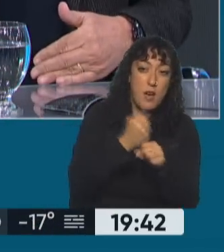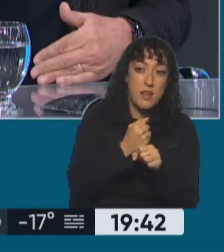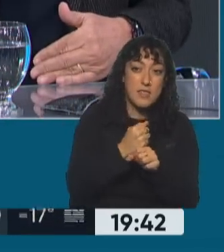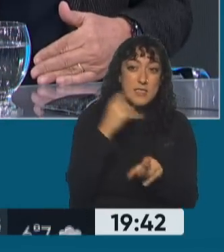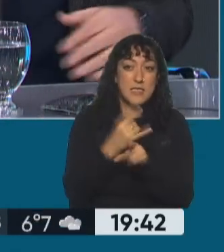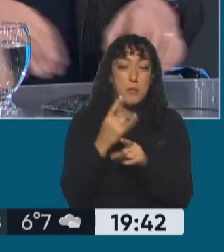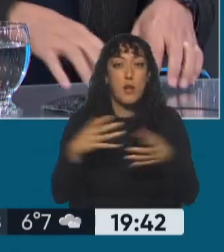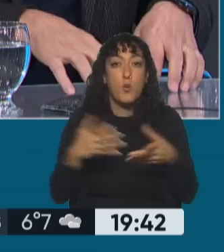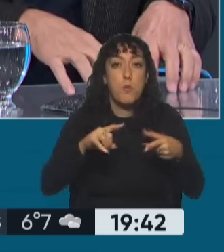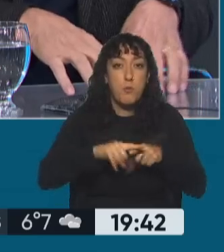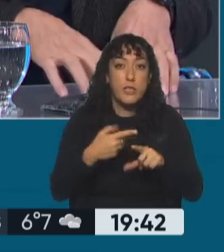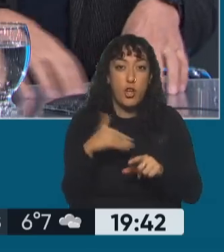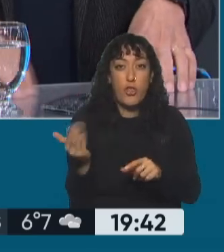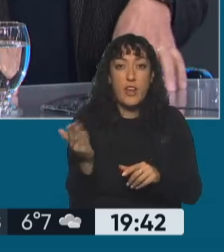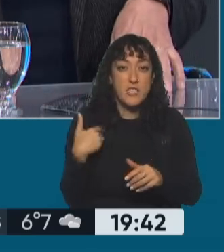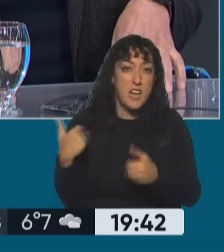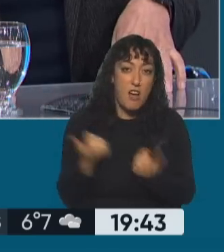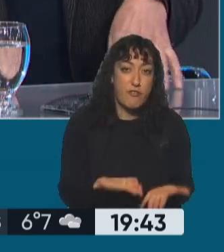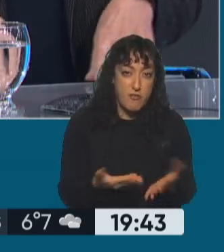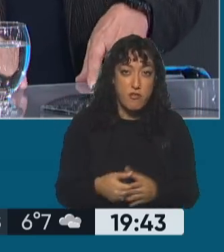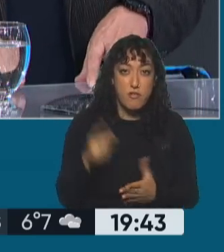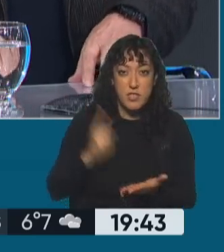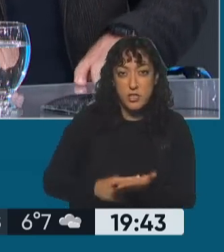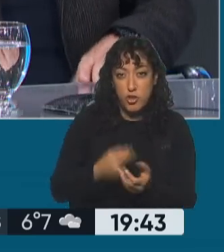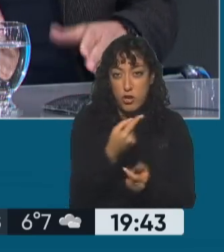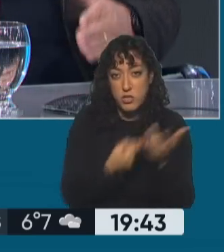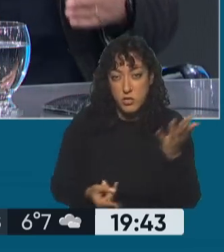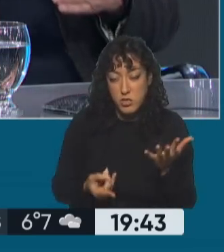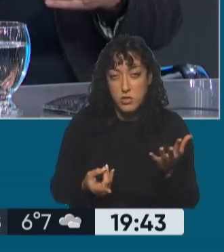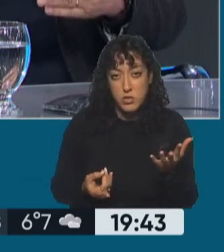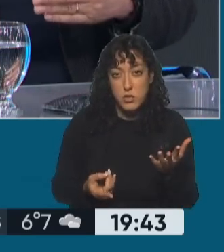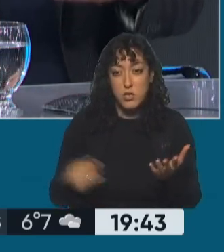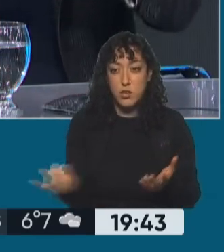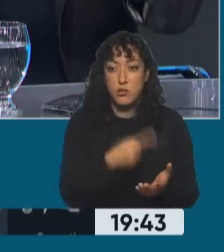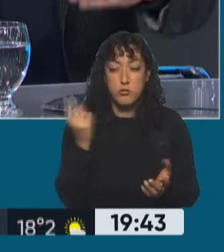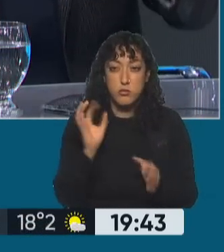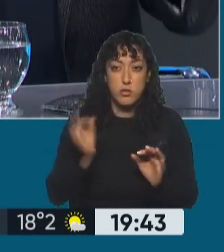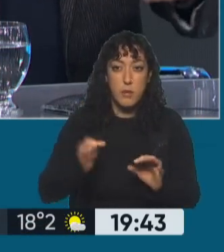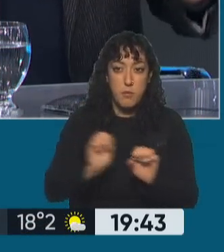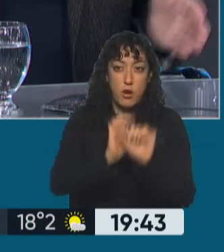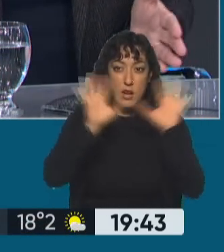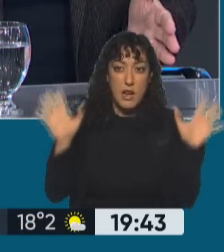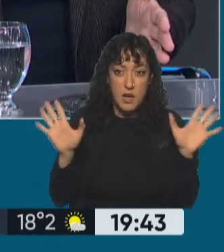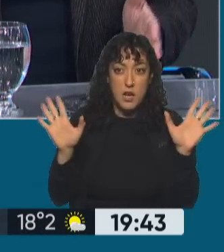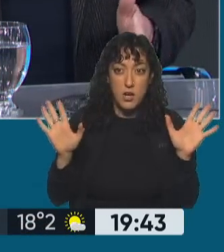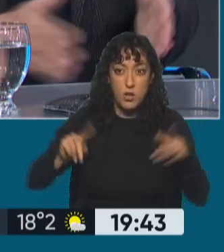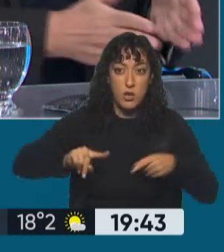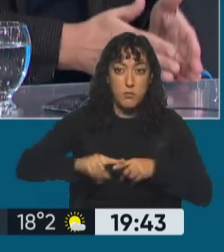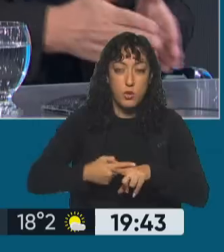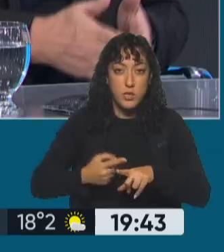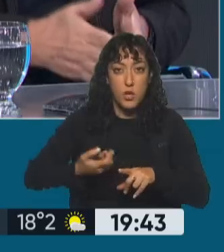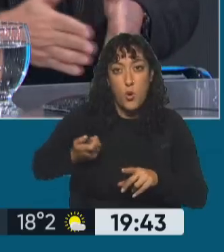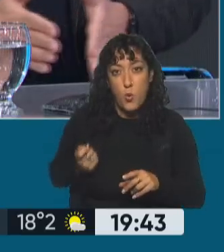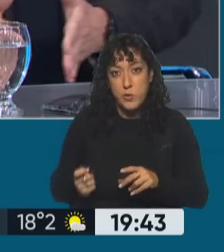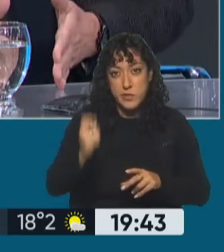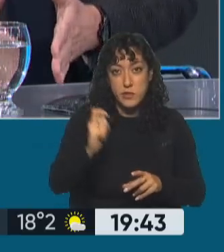favor de la derecha. Queda claro que esto ocurre en el momento donde hay un principio de juicio político. Queda